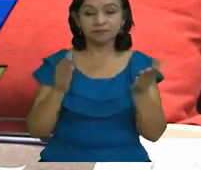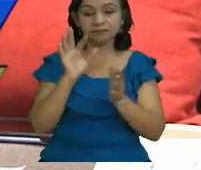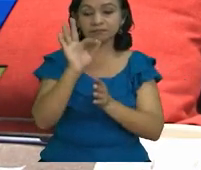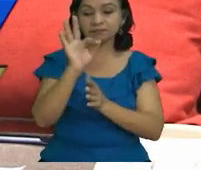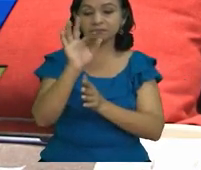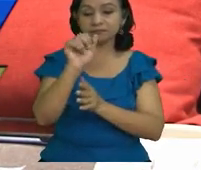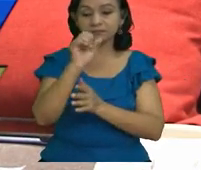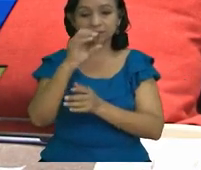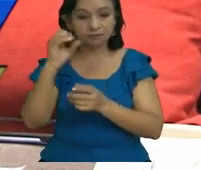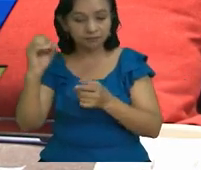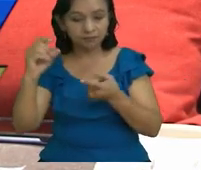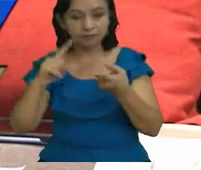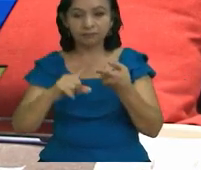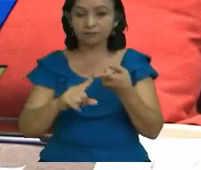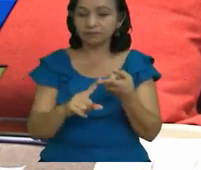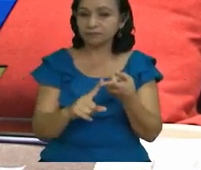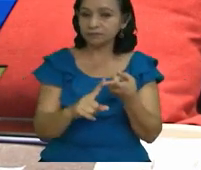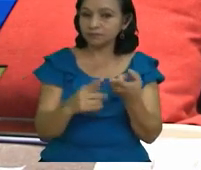FAO,